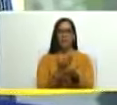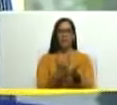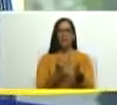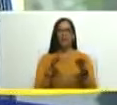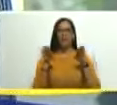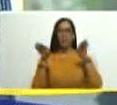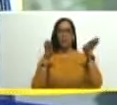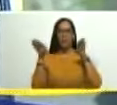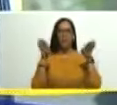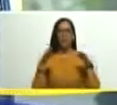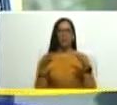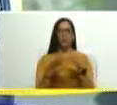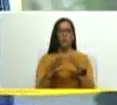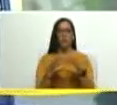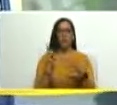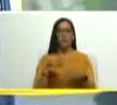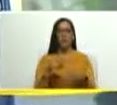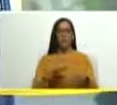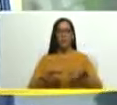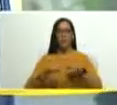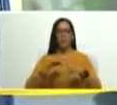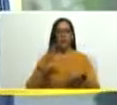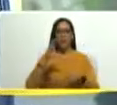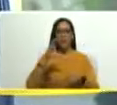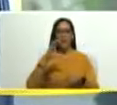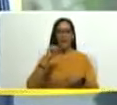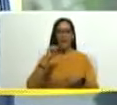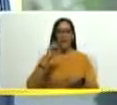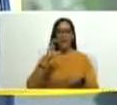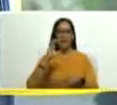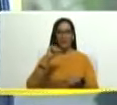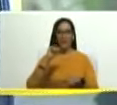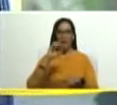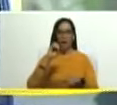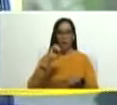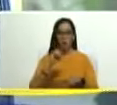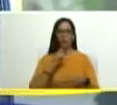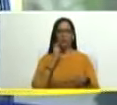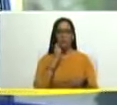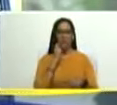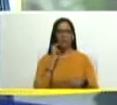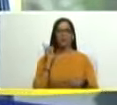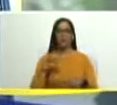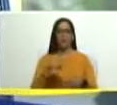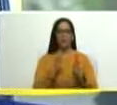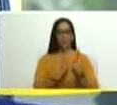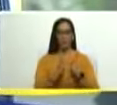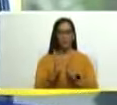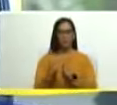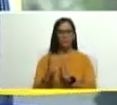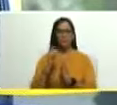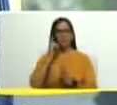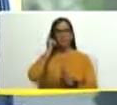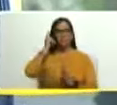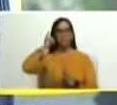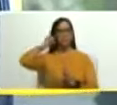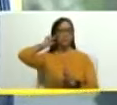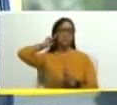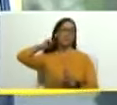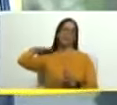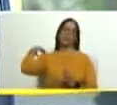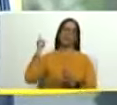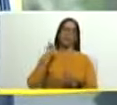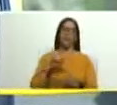sectores también. El movimiento de cacao y chocolate que usted mencionó al final, también ya estamos organizados. Y también trabajo con la Fundación Nuestra